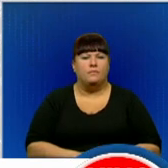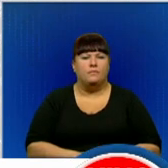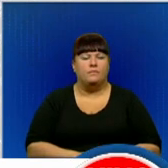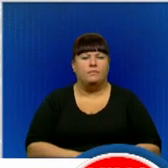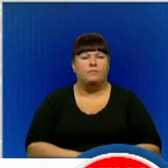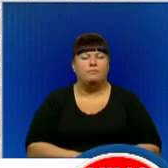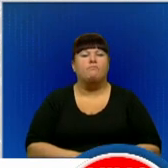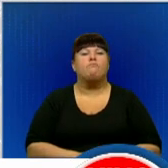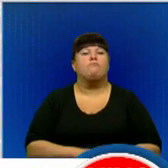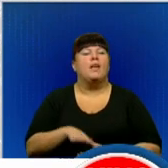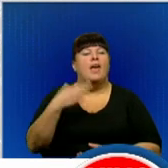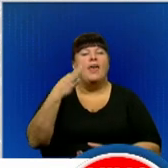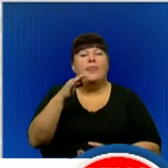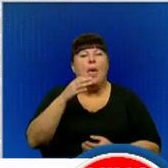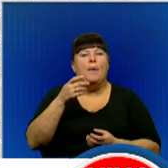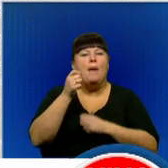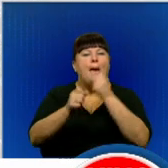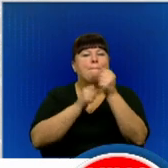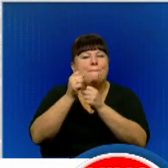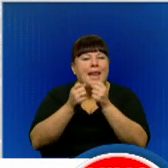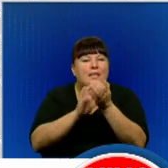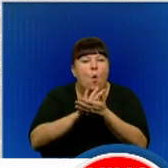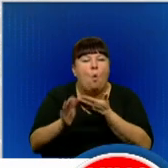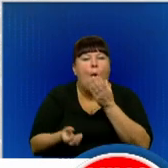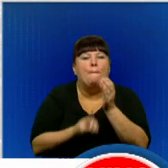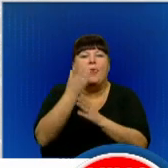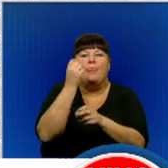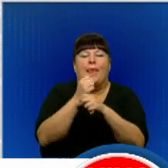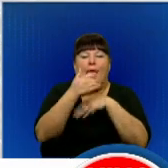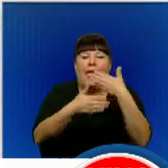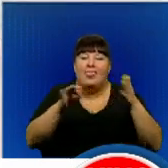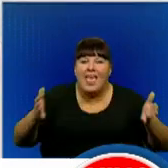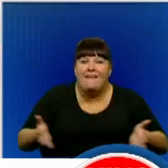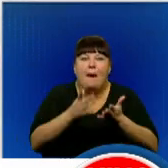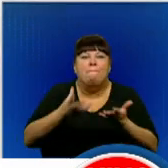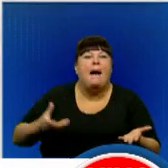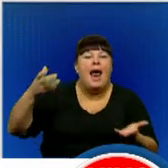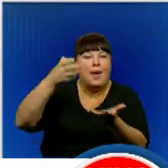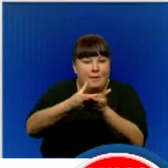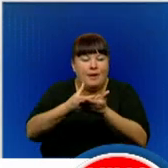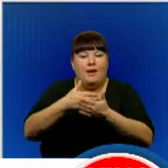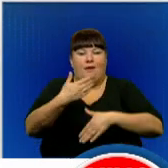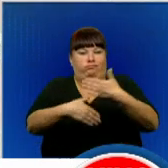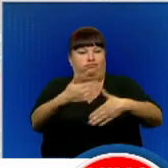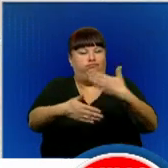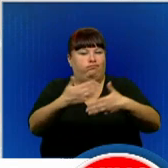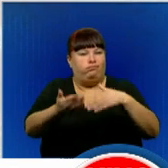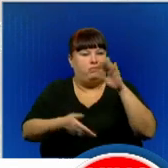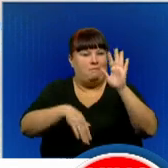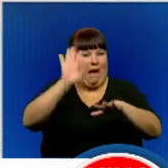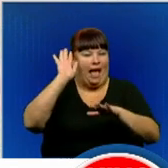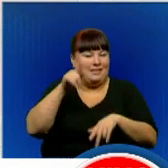creo se apuntalará las empresas que inician actividad para que inviertan y aceleren su crecimiento